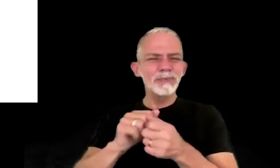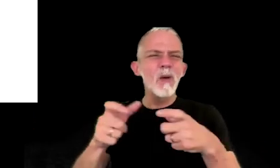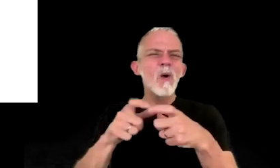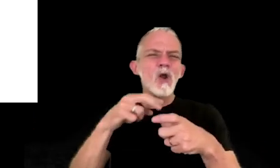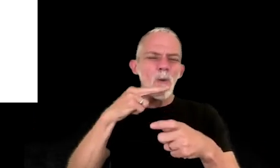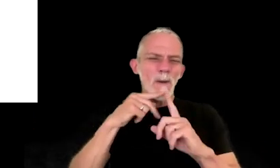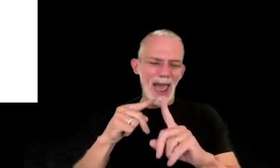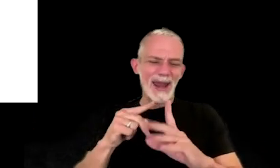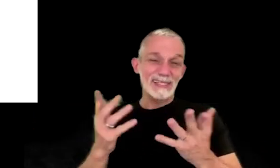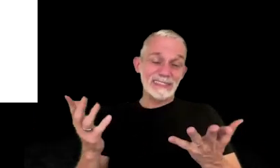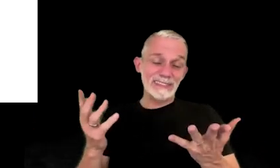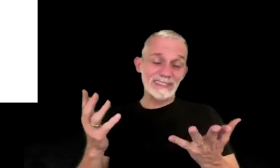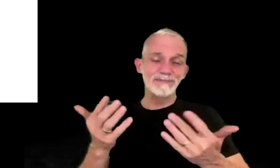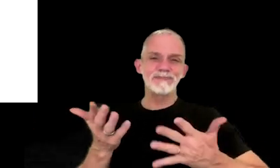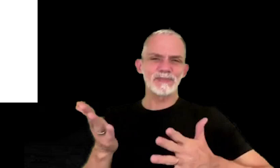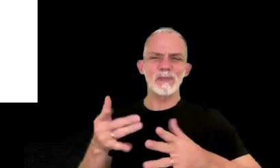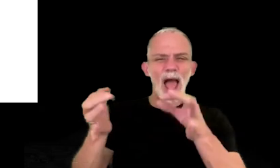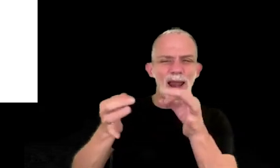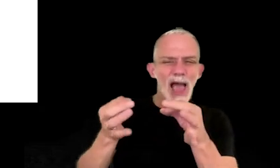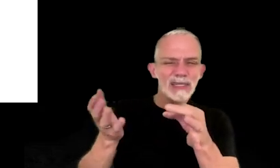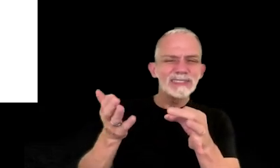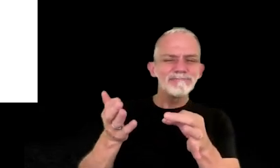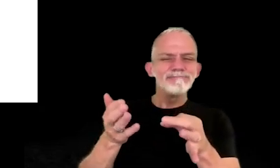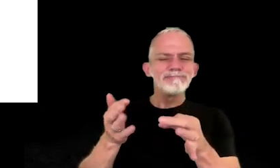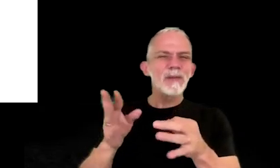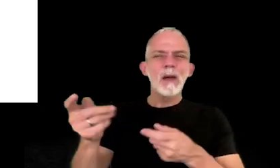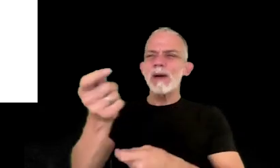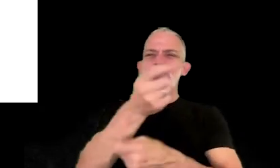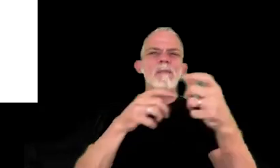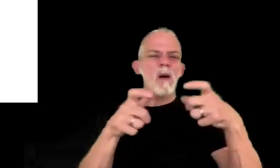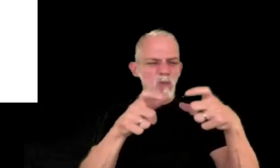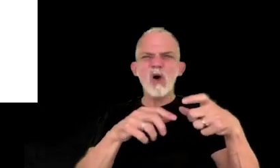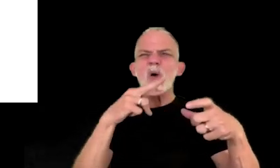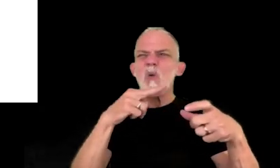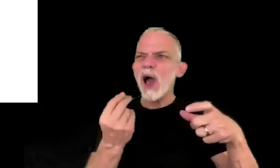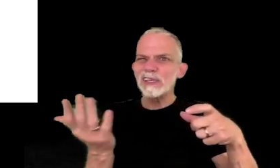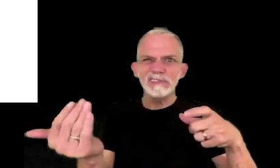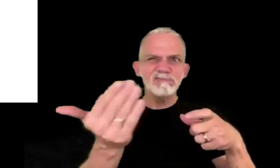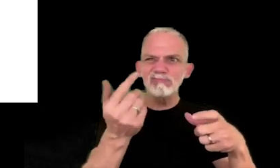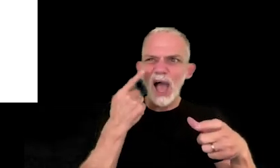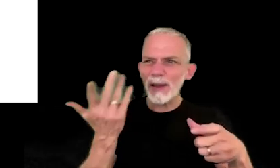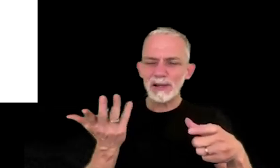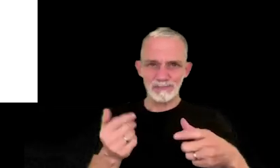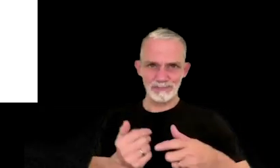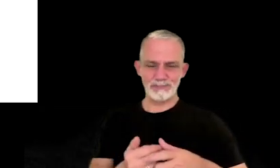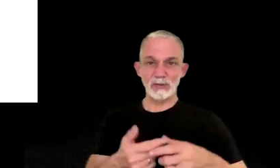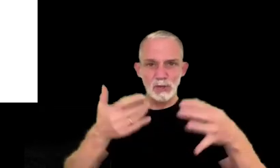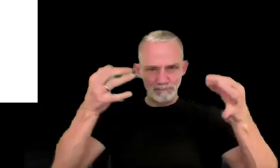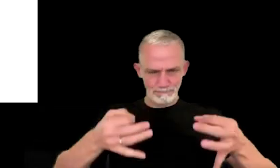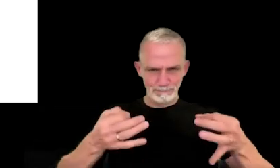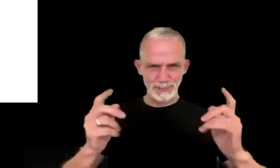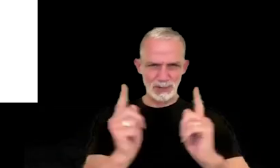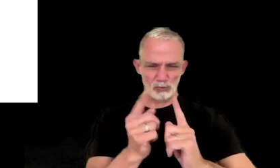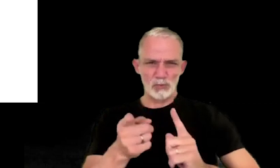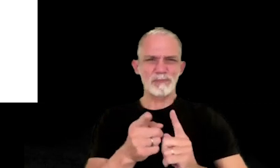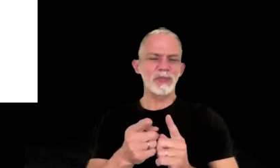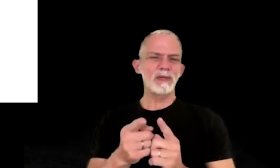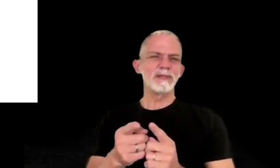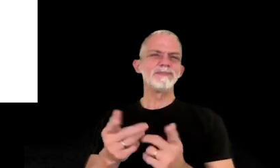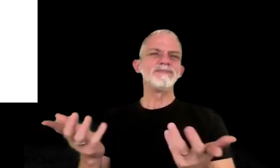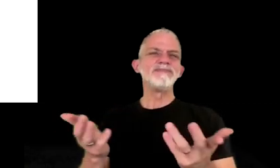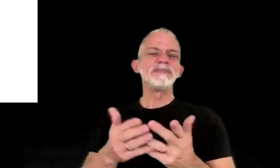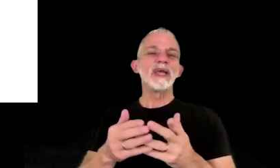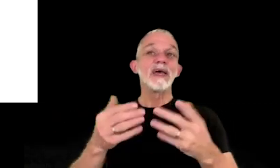Entonces, lo interesante acá de este análisis en esta bolsa de mercado, ¿cuáles son estos bonos verdes? Entonces, en concreto, las grandes figuras, los